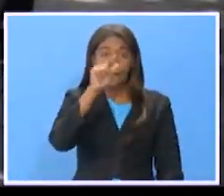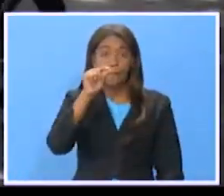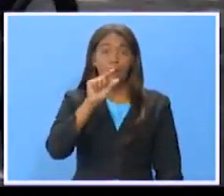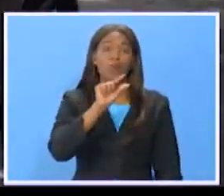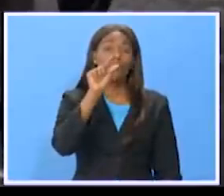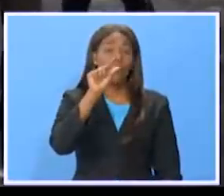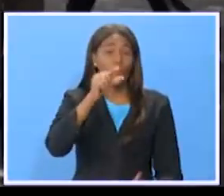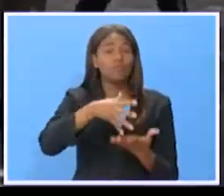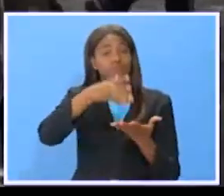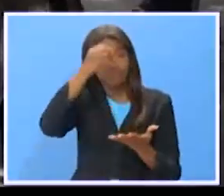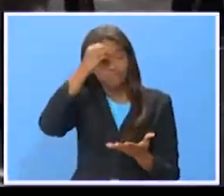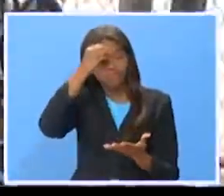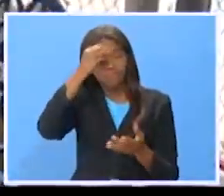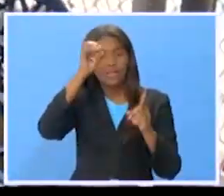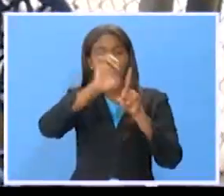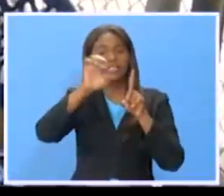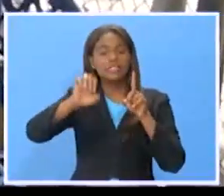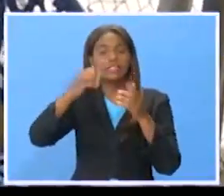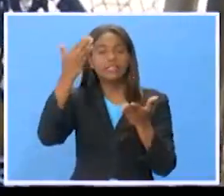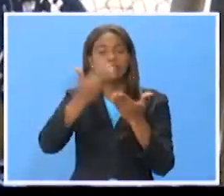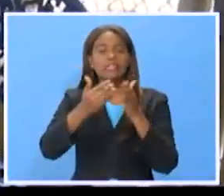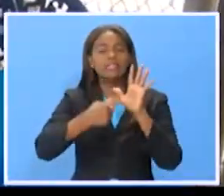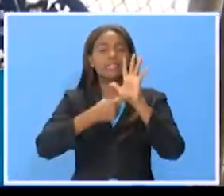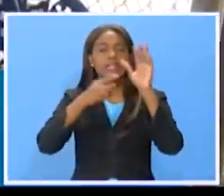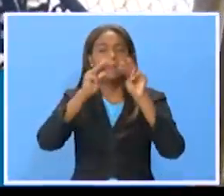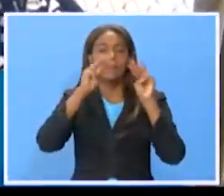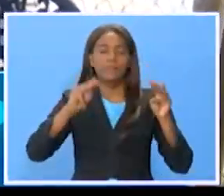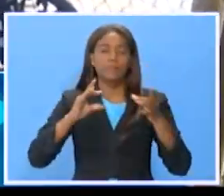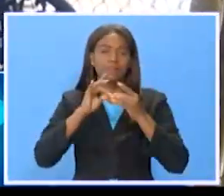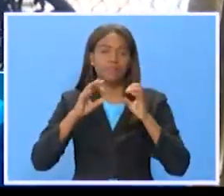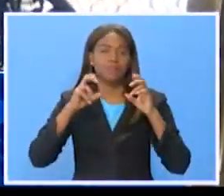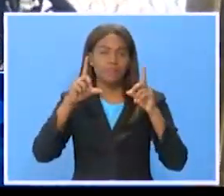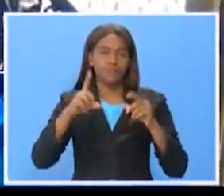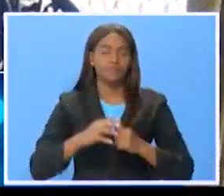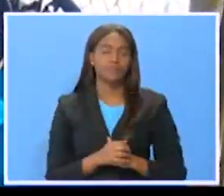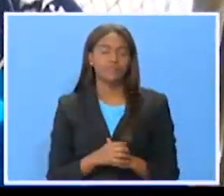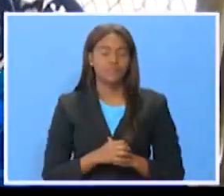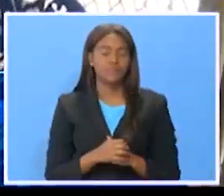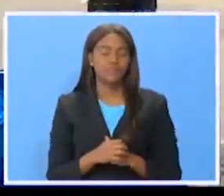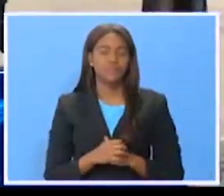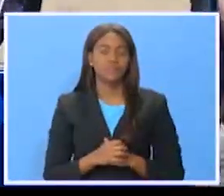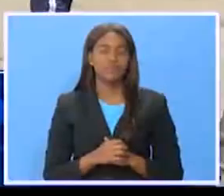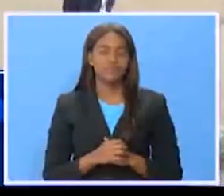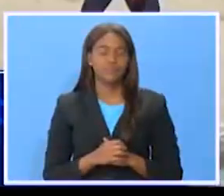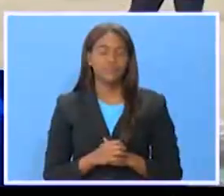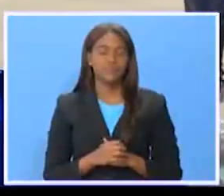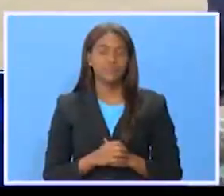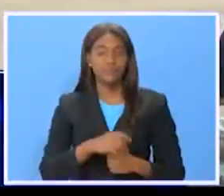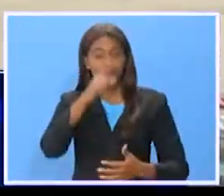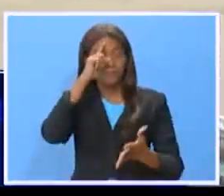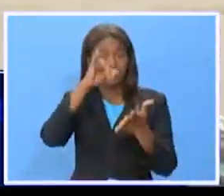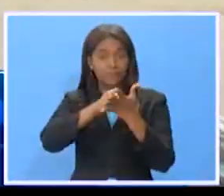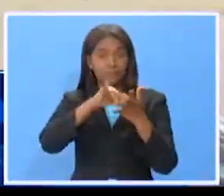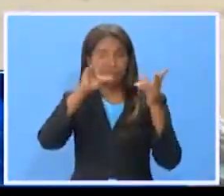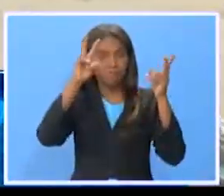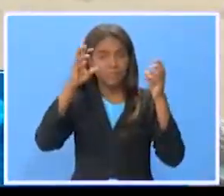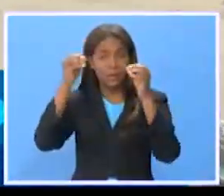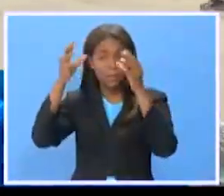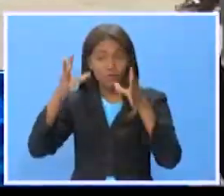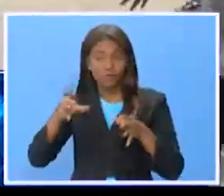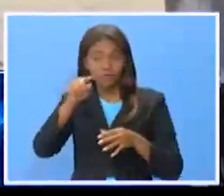2020, según una encuesta publicada por el Ministerio de Educación. En torno a esto, maestros y funcionarios